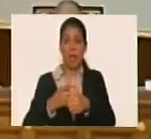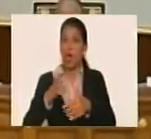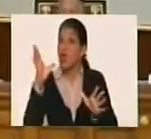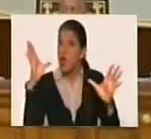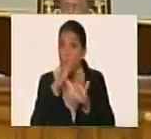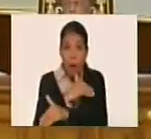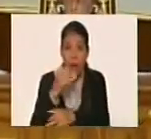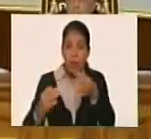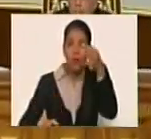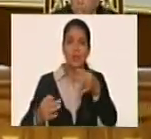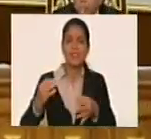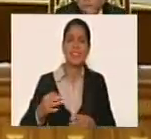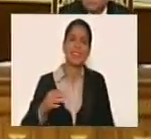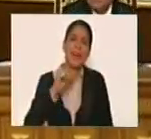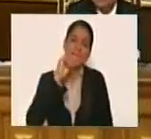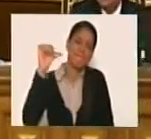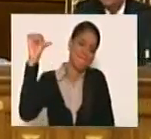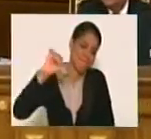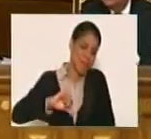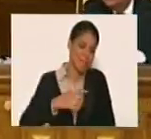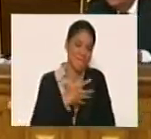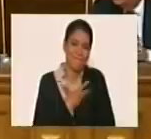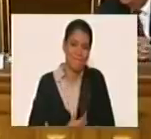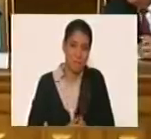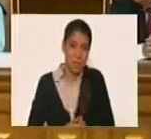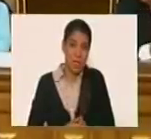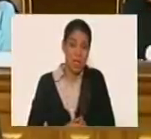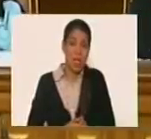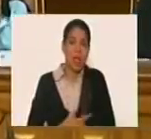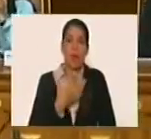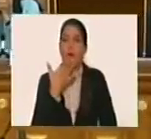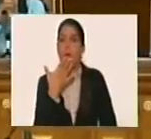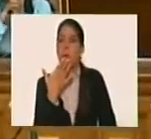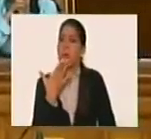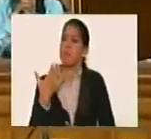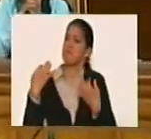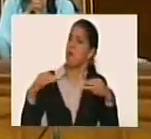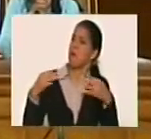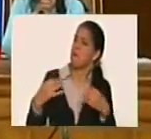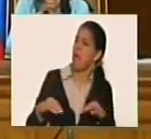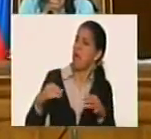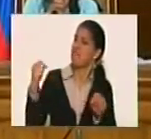las mayores injusticias y socializa el crimen y el delito.